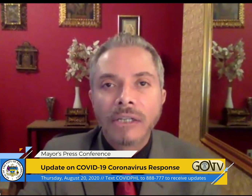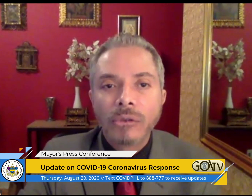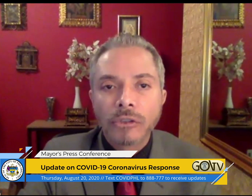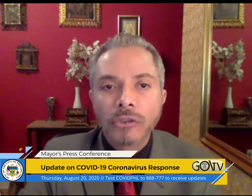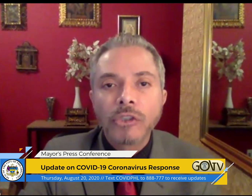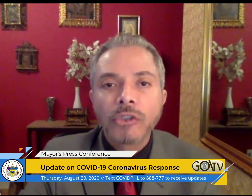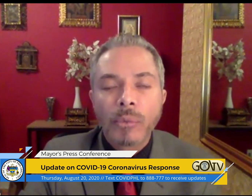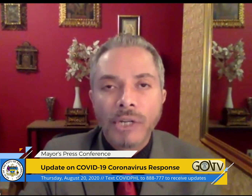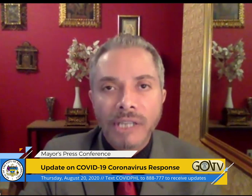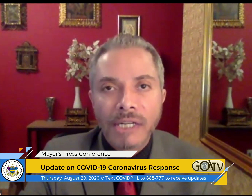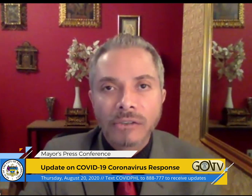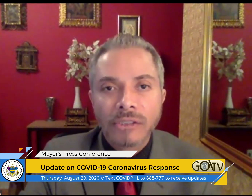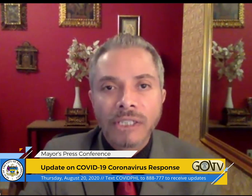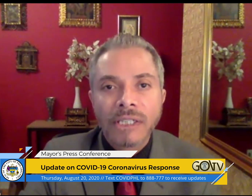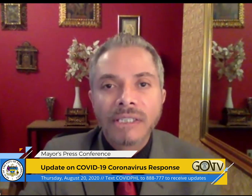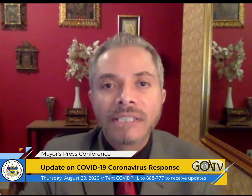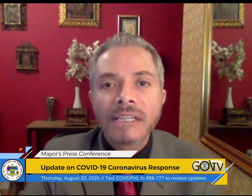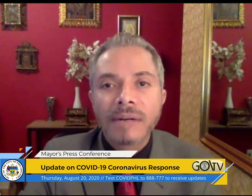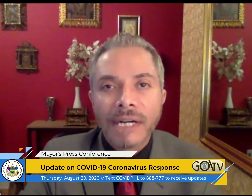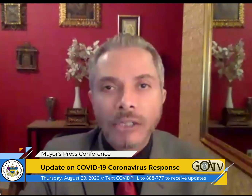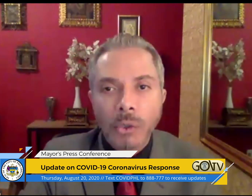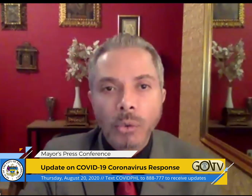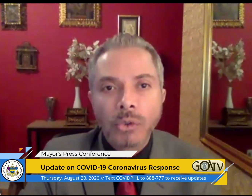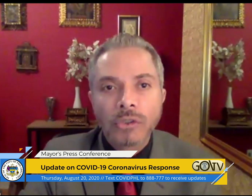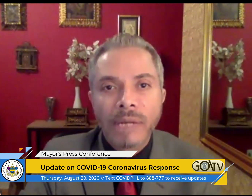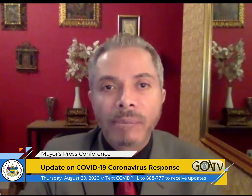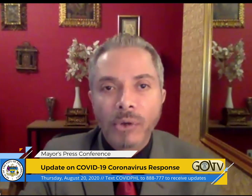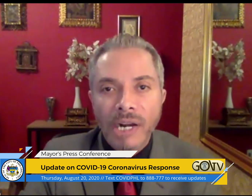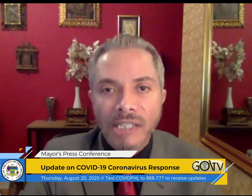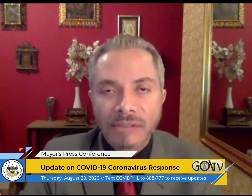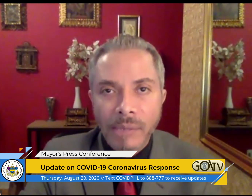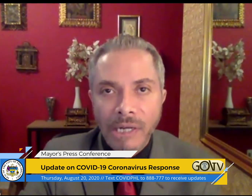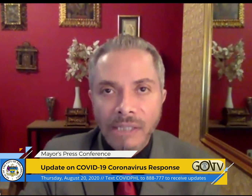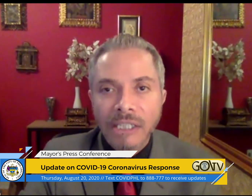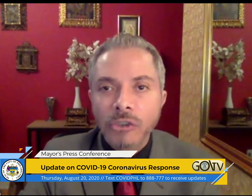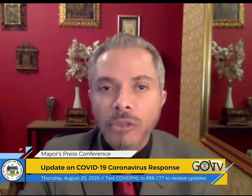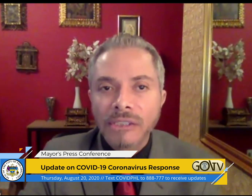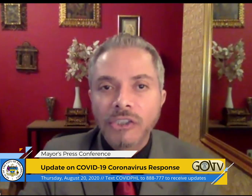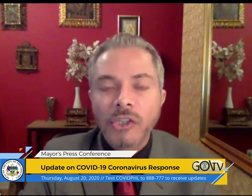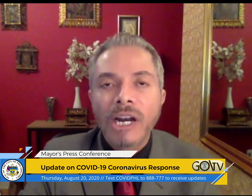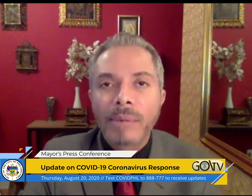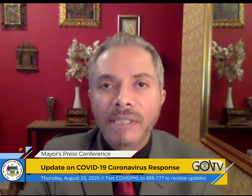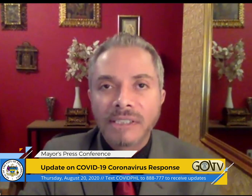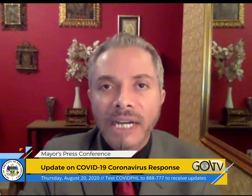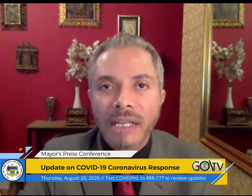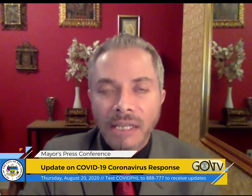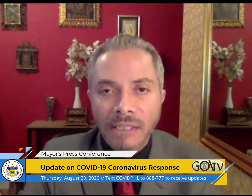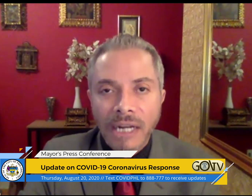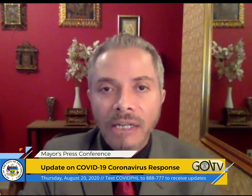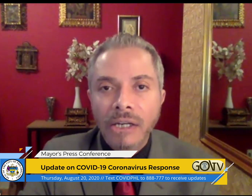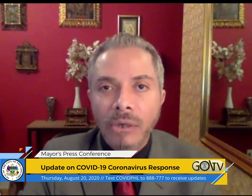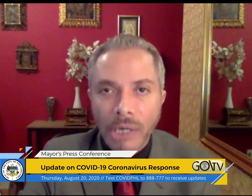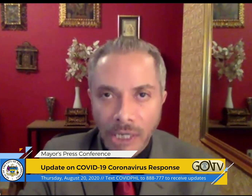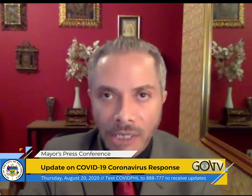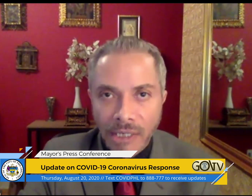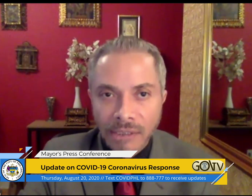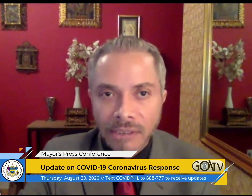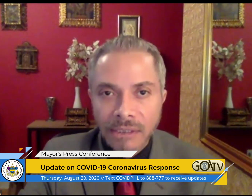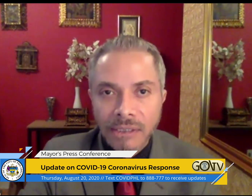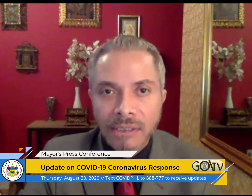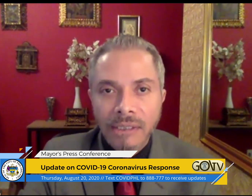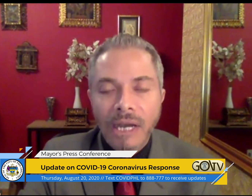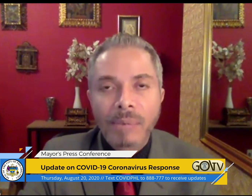ciudad y nuestros socios comunitarios están trabajando juntos para apoyar a las familias en su transición al aprendizaje digital o en